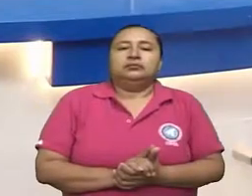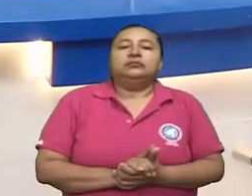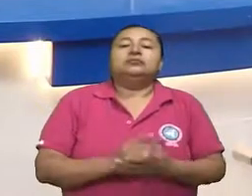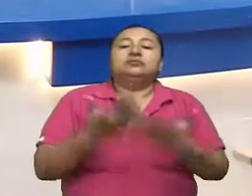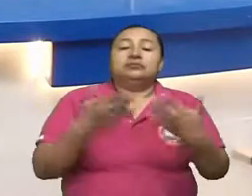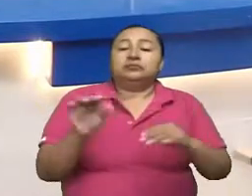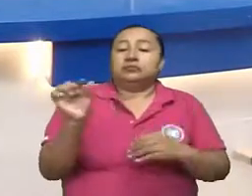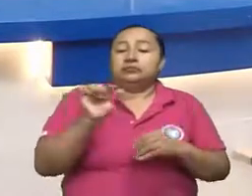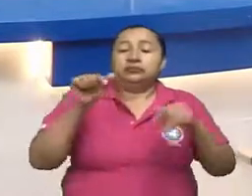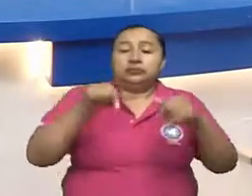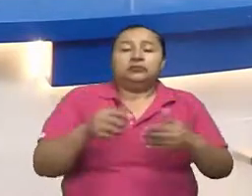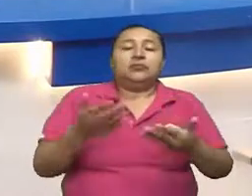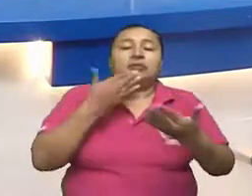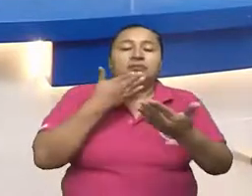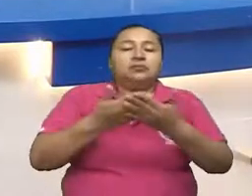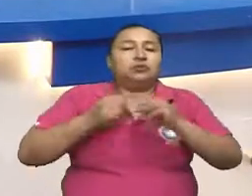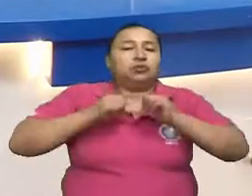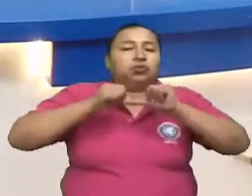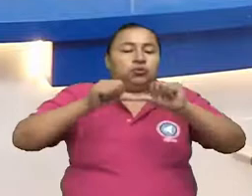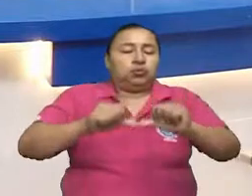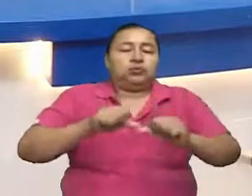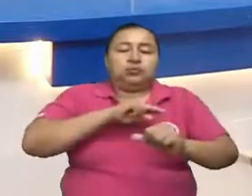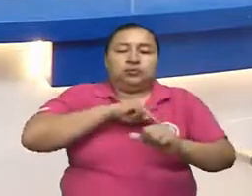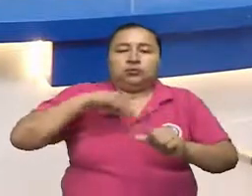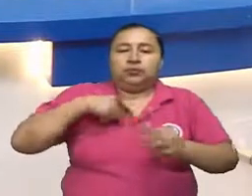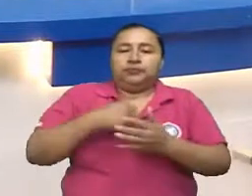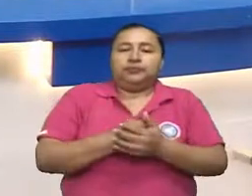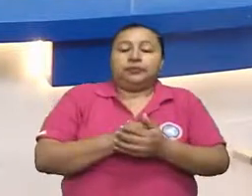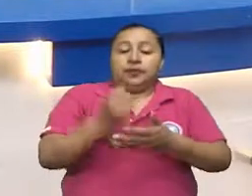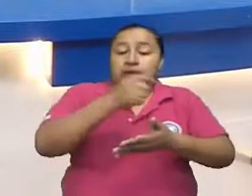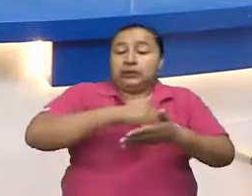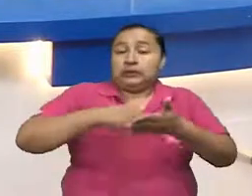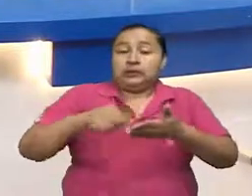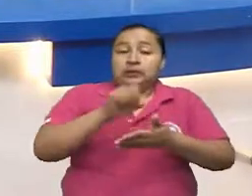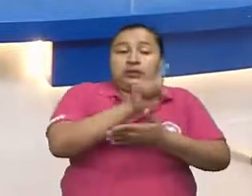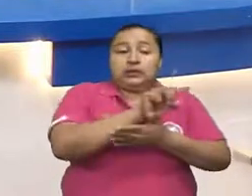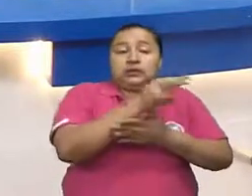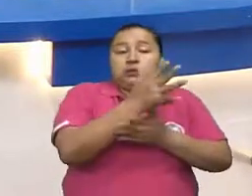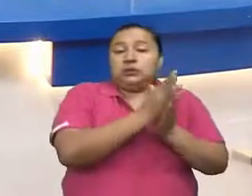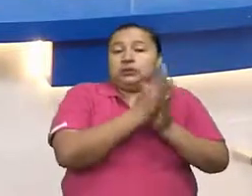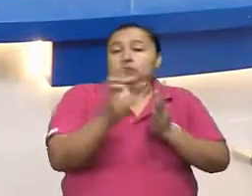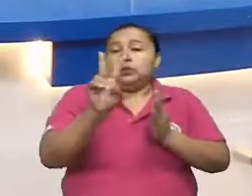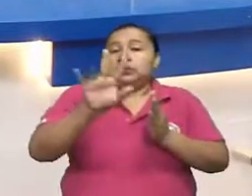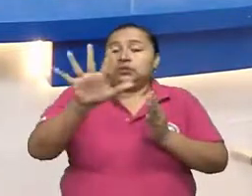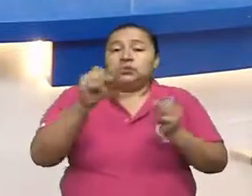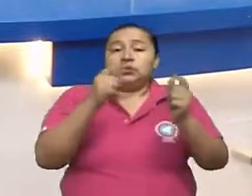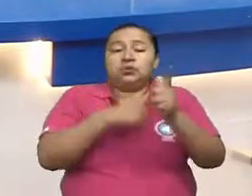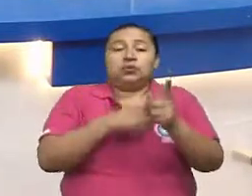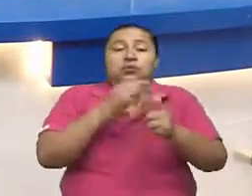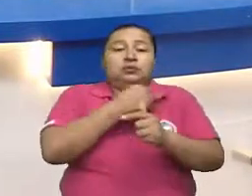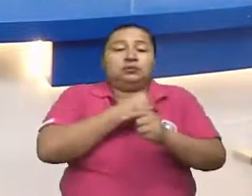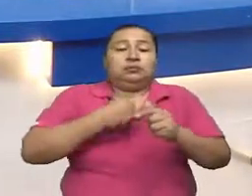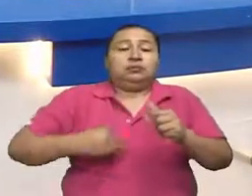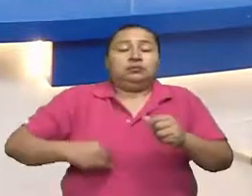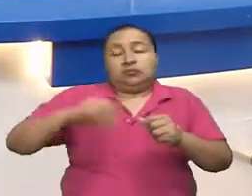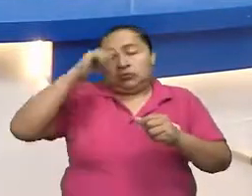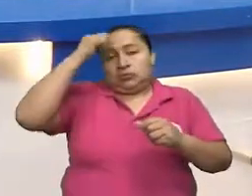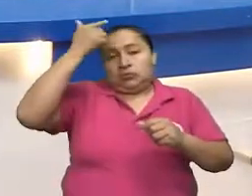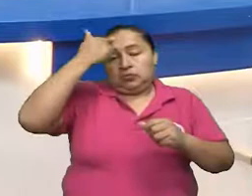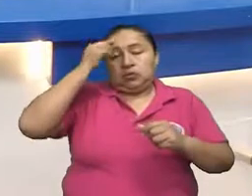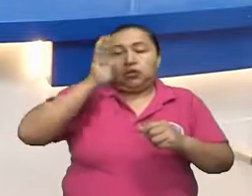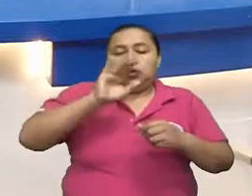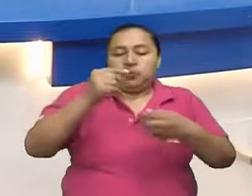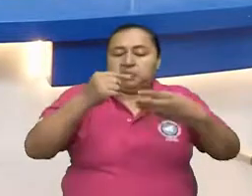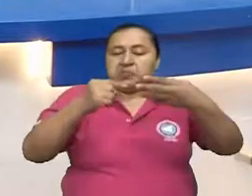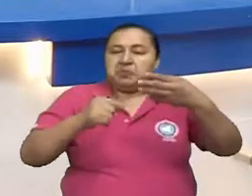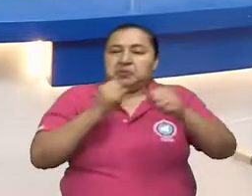Estamos de regreso, gracias por continuar con nosotros. En la semana del 19 al 25 de octubre, el Ministerio de Gobernación y sus